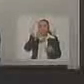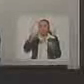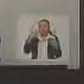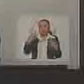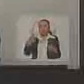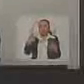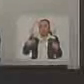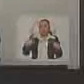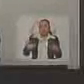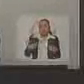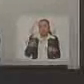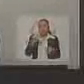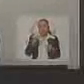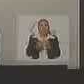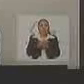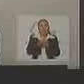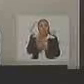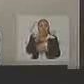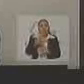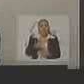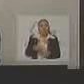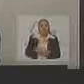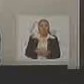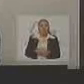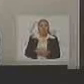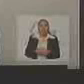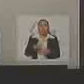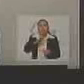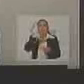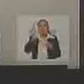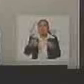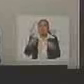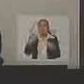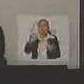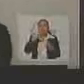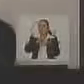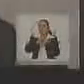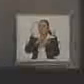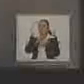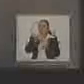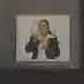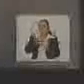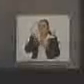va a ser nuevo y va a contar con la participación de todos nosotros. Muchas gracias.